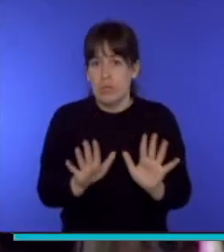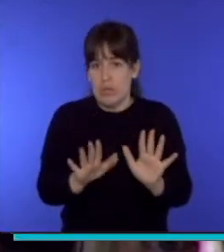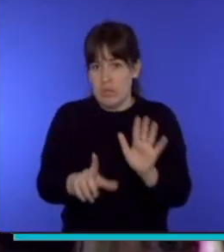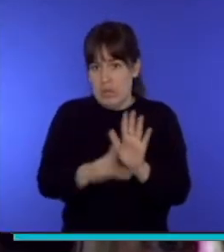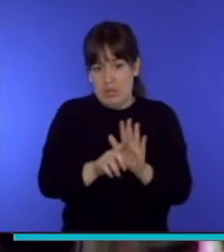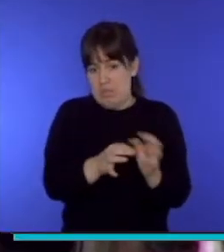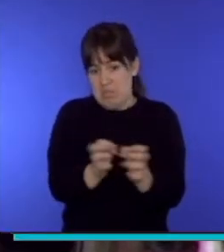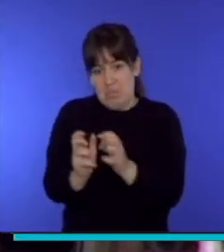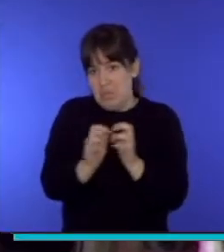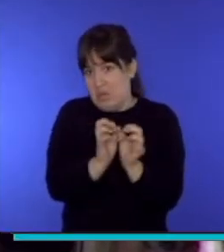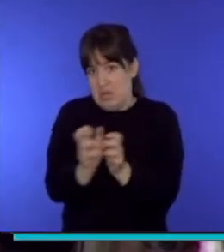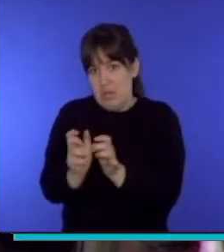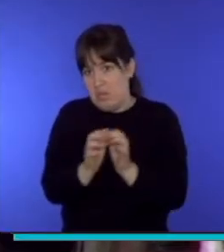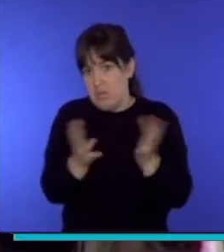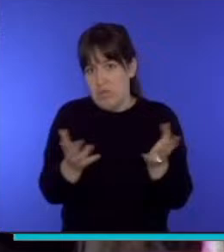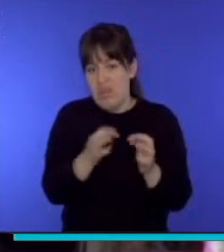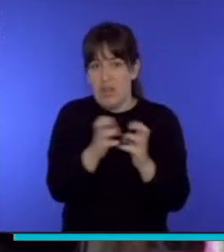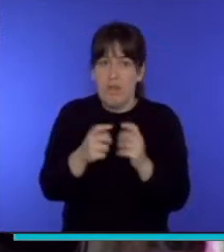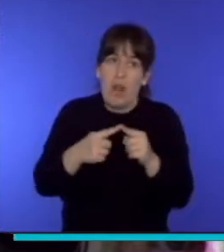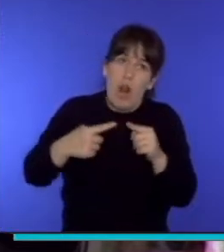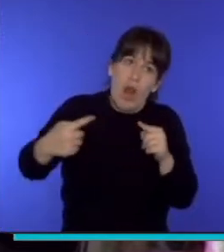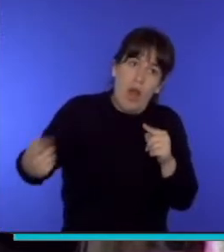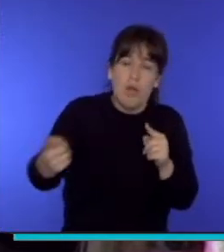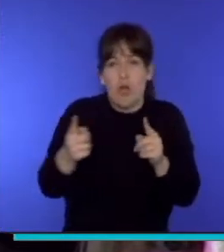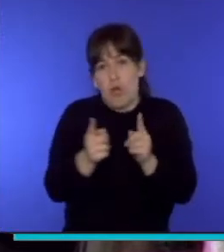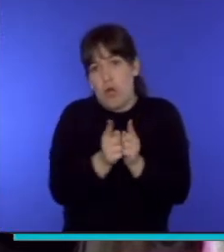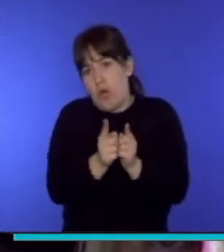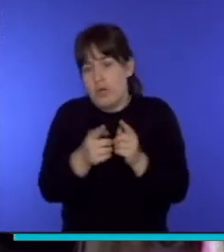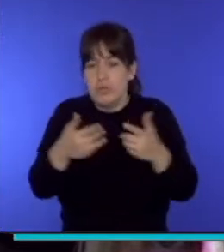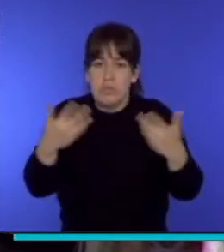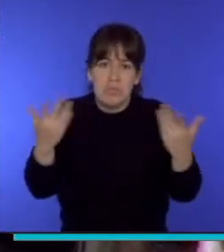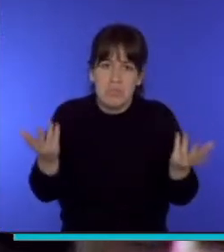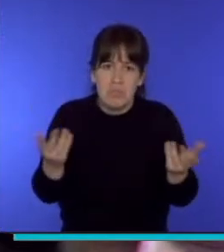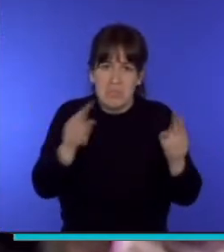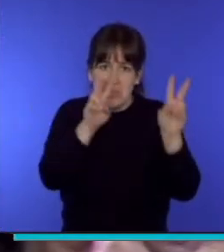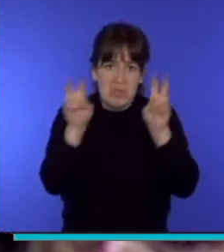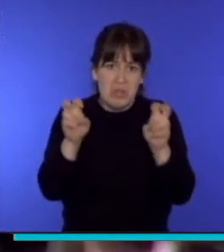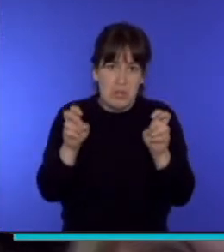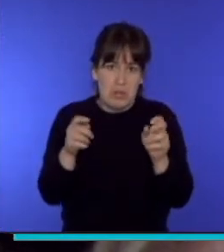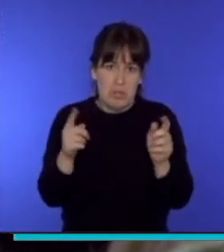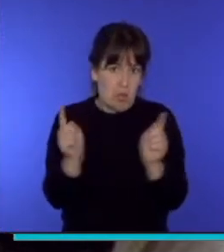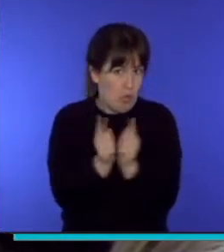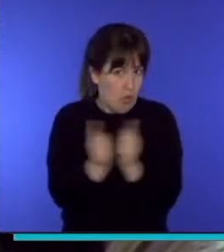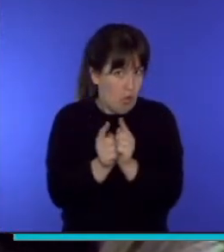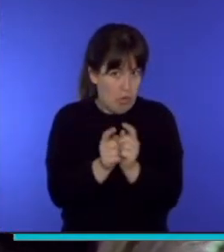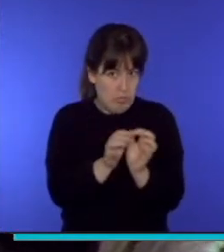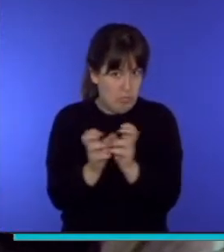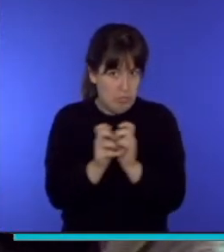legislatura debate, a veces los debates demoran más, a veces demoran menos. La verdad que en este tema no demoró nada la legislatura.